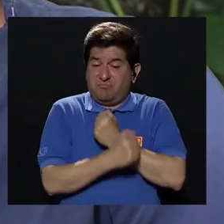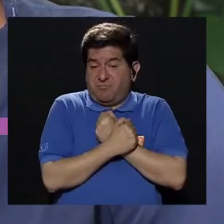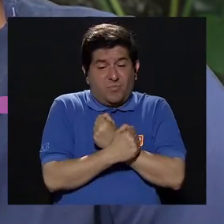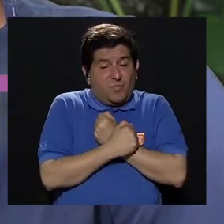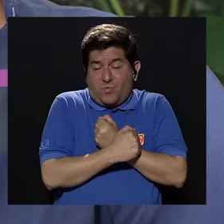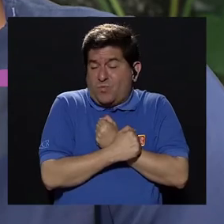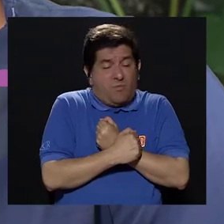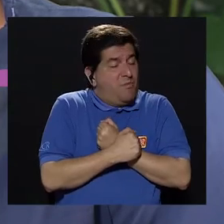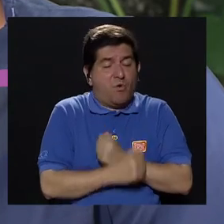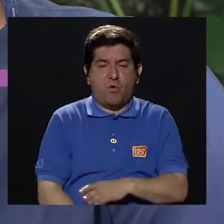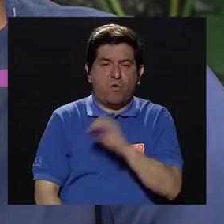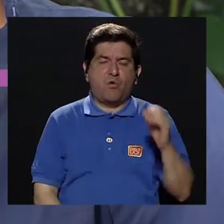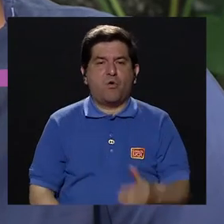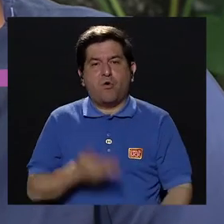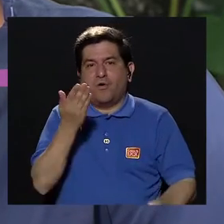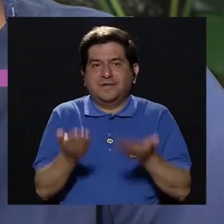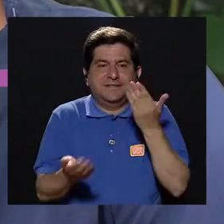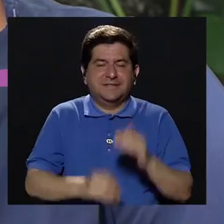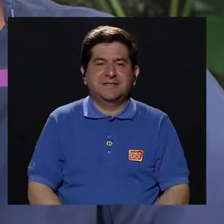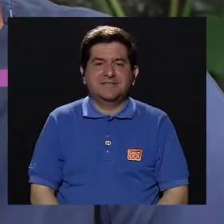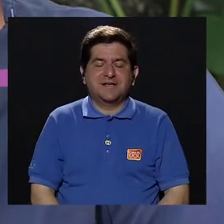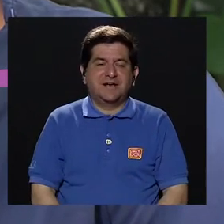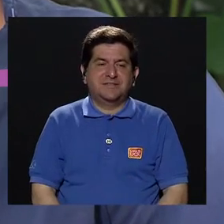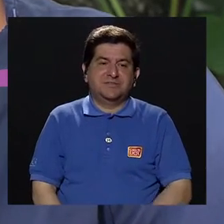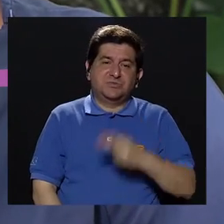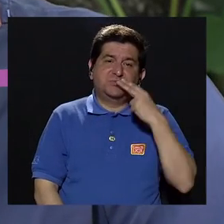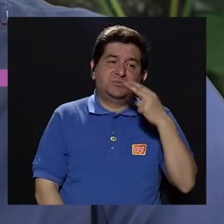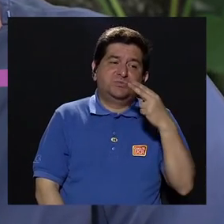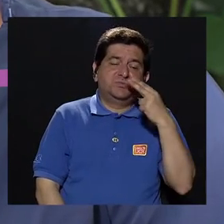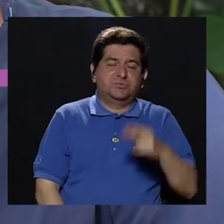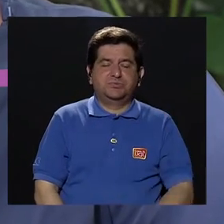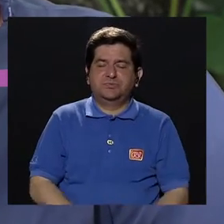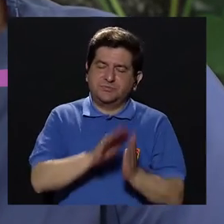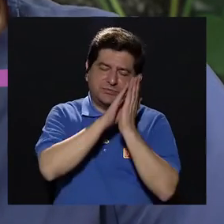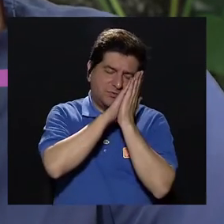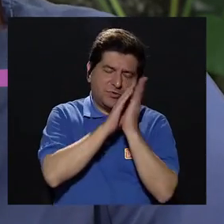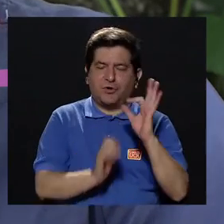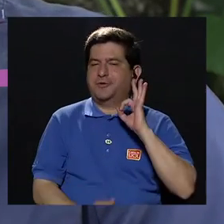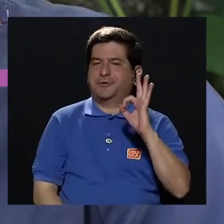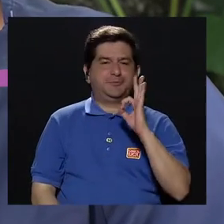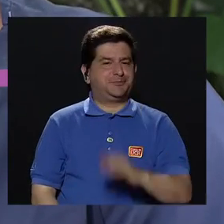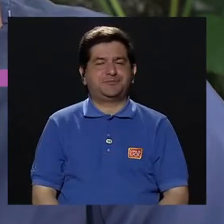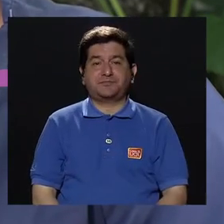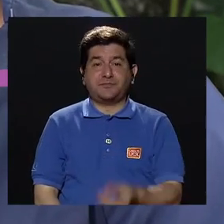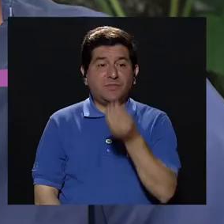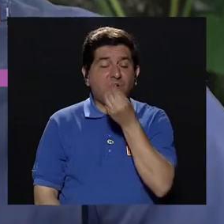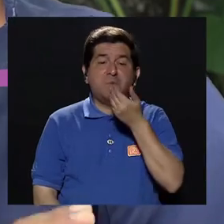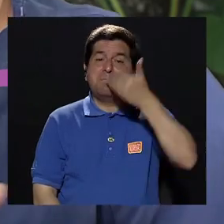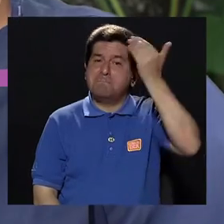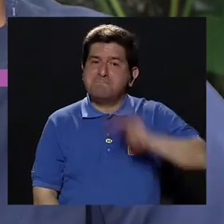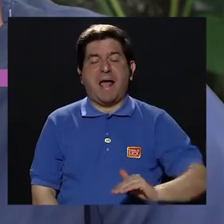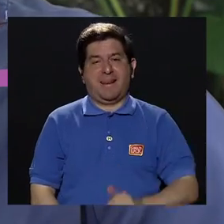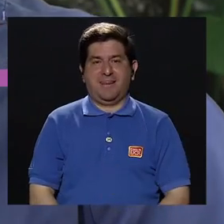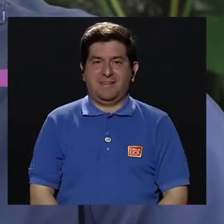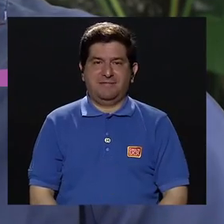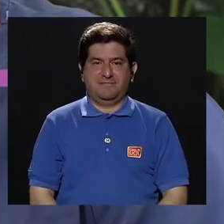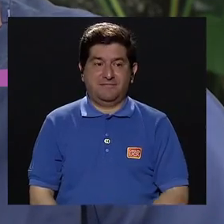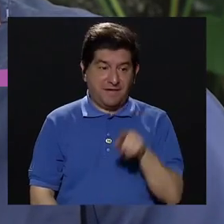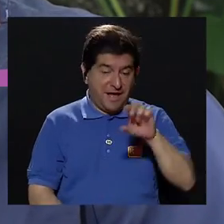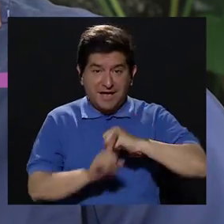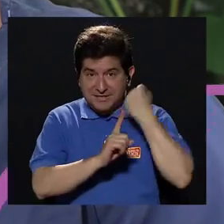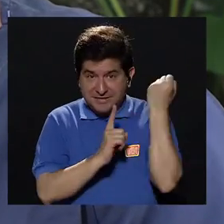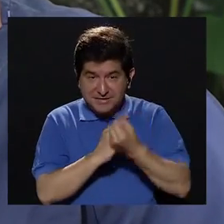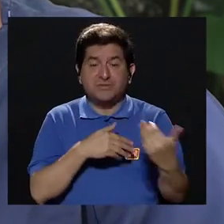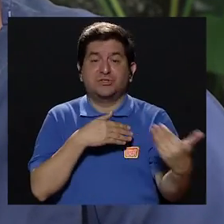falta de amor o el ataque del cigarrillo, no dormir bien, comer mal. Esos